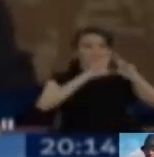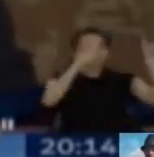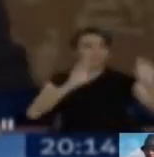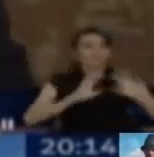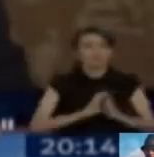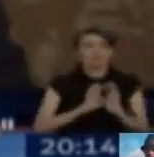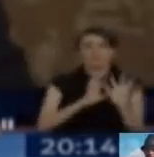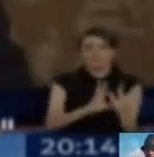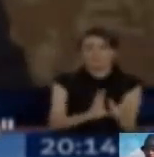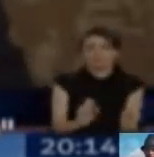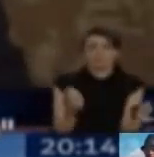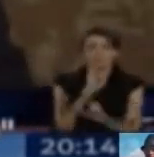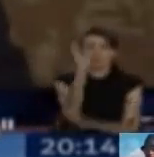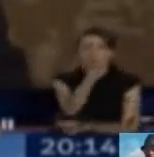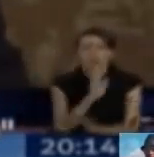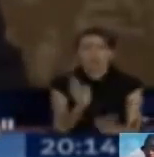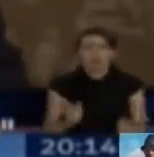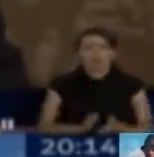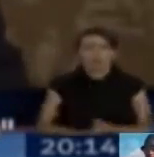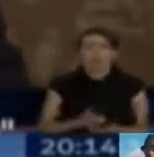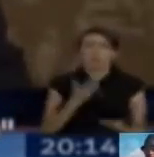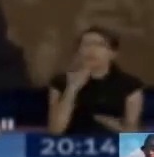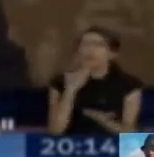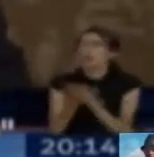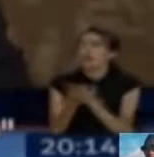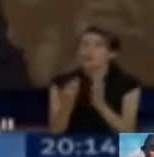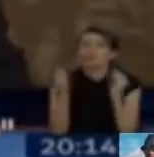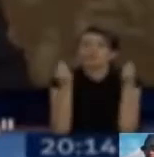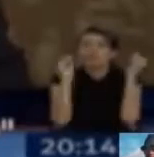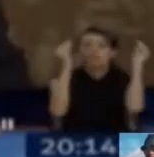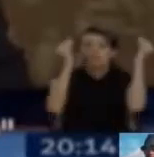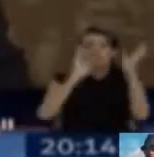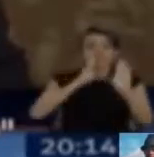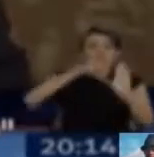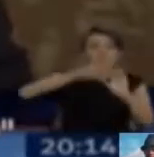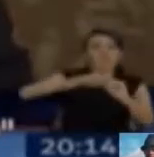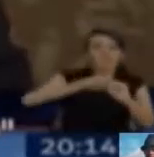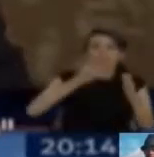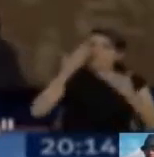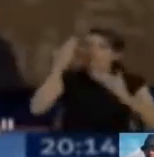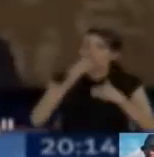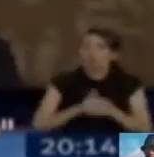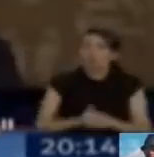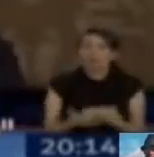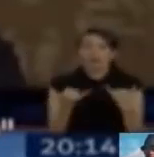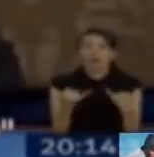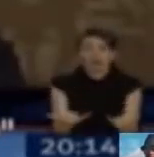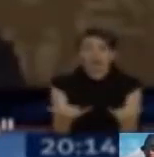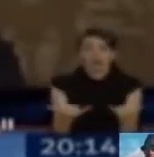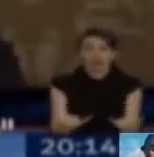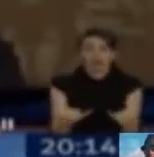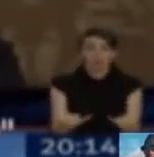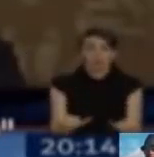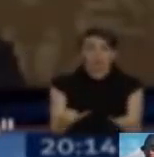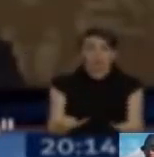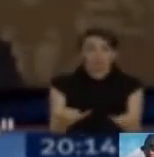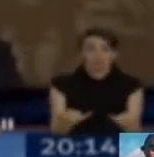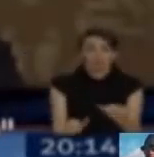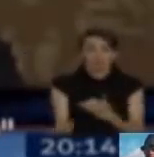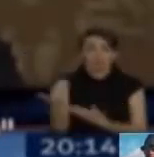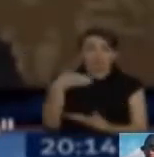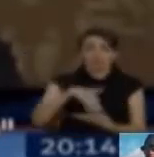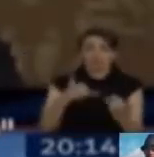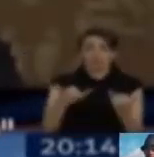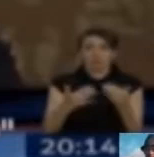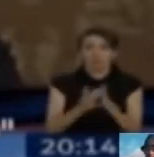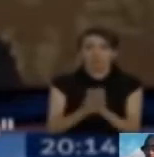corruptas. Gracias por incentivar a nuestros jóvenes a participar en política. Ahora, ahora les